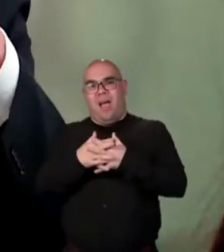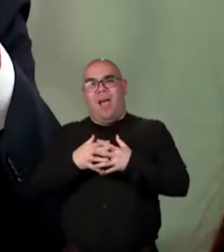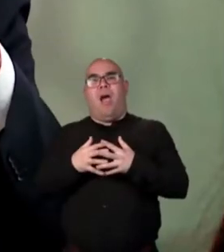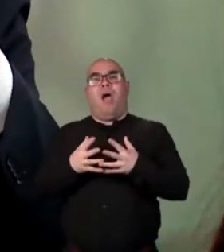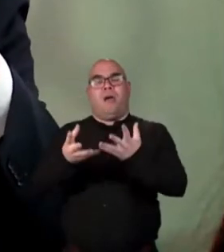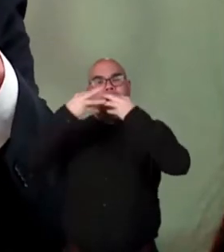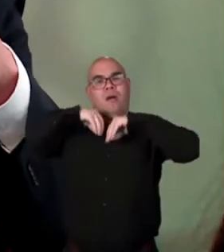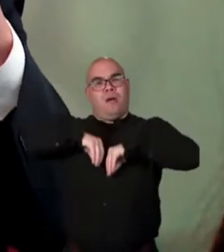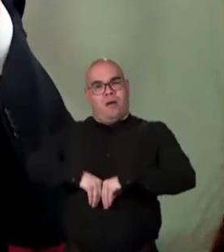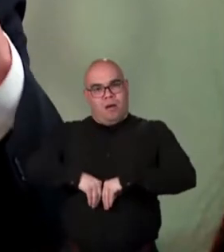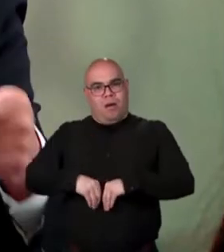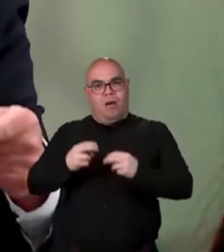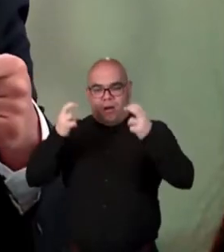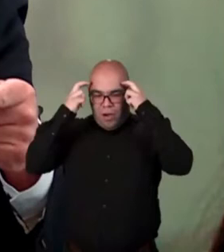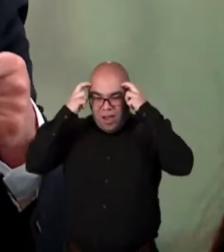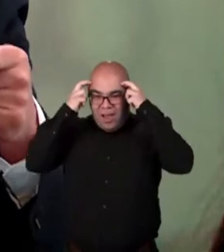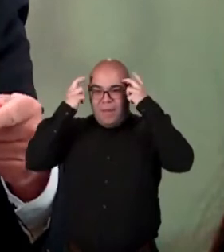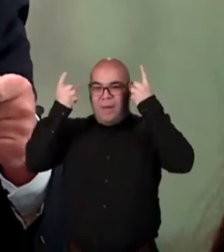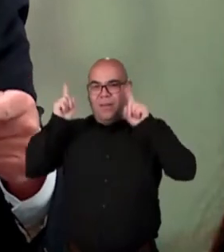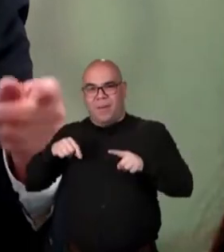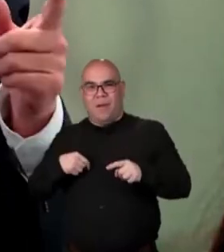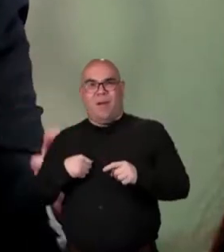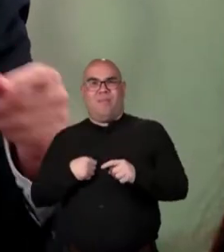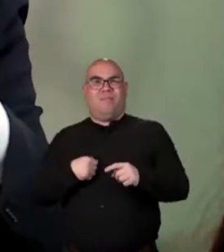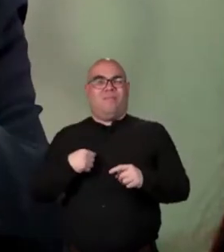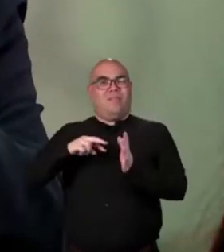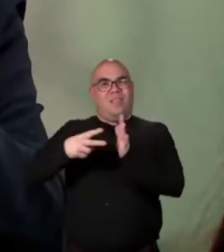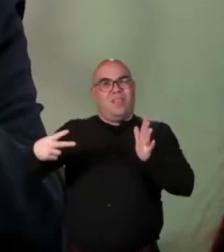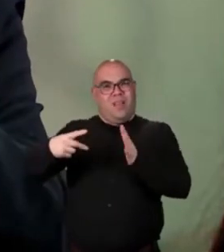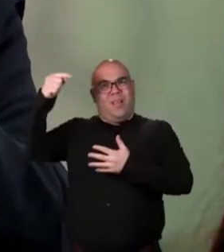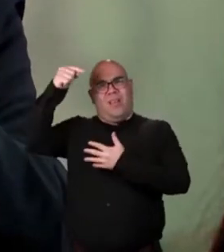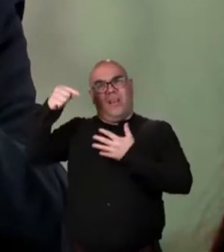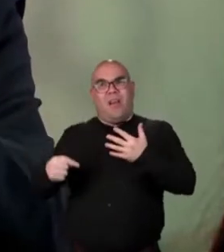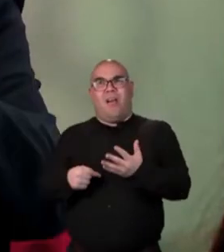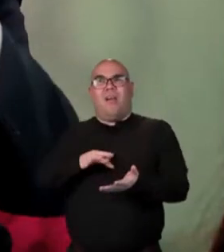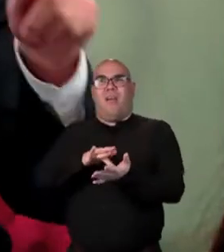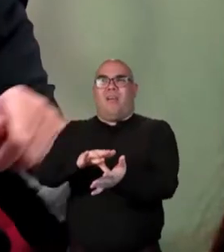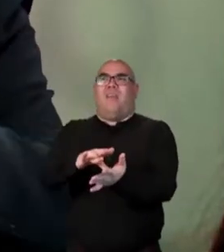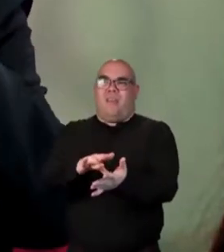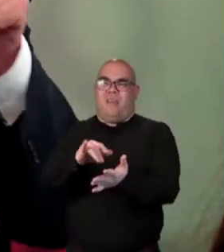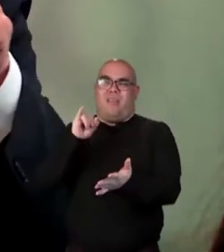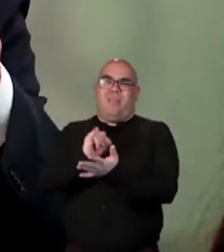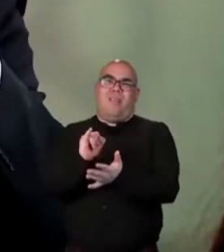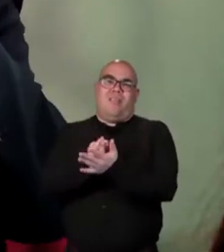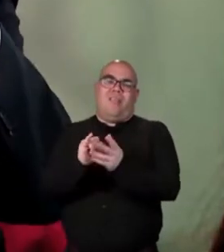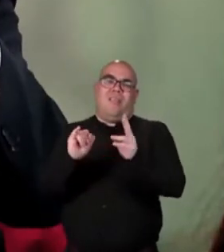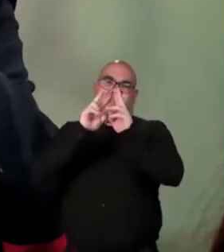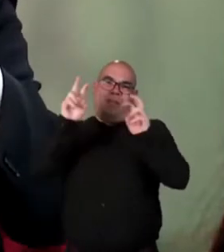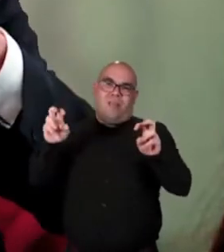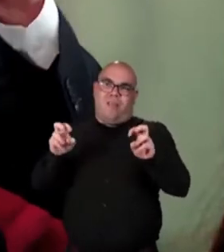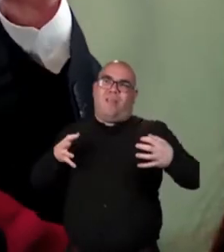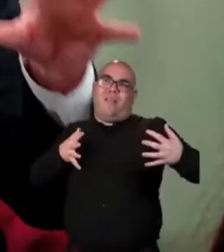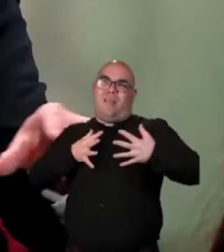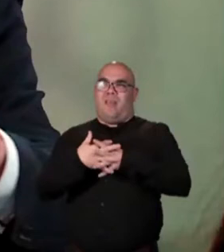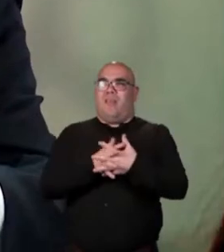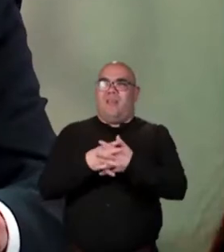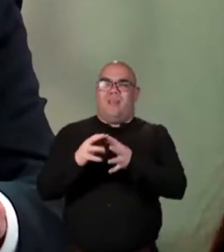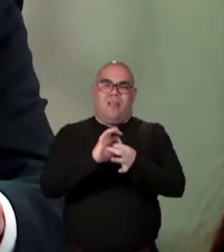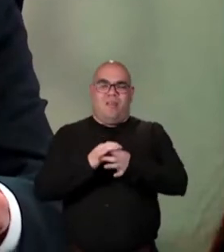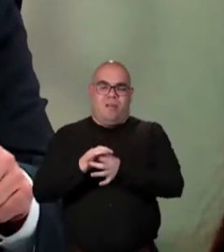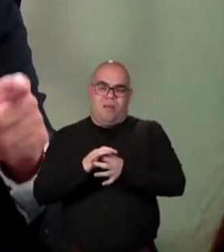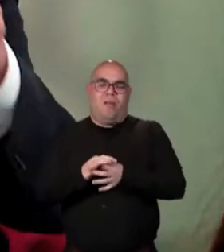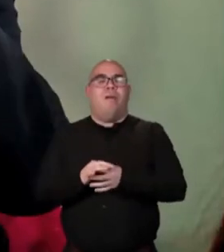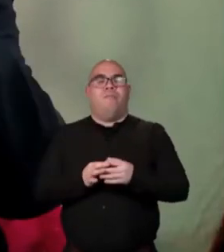apropiación tecnológica pero también potenciarse en lo humano y no perder lo que estaban haciendo en su tema de relacionamiento y empatía que es algo fundamental